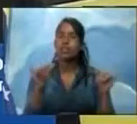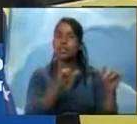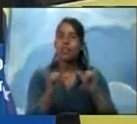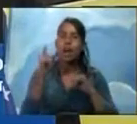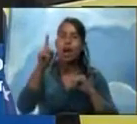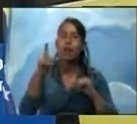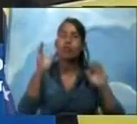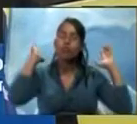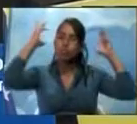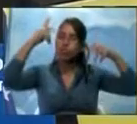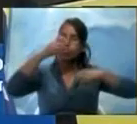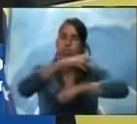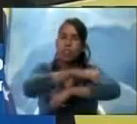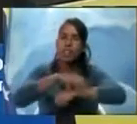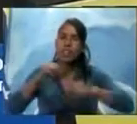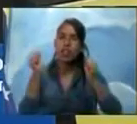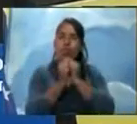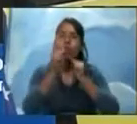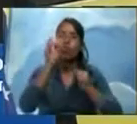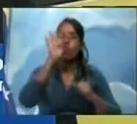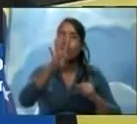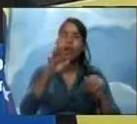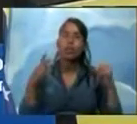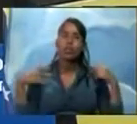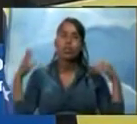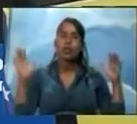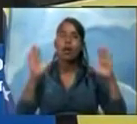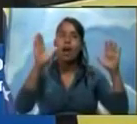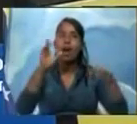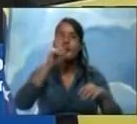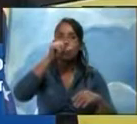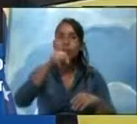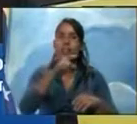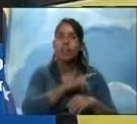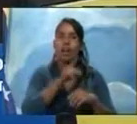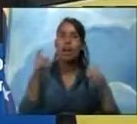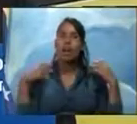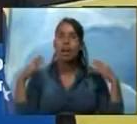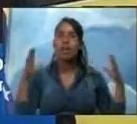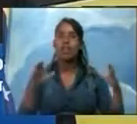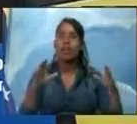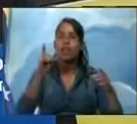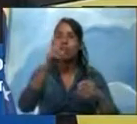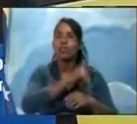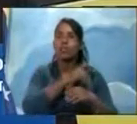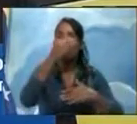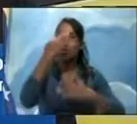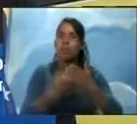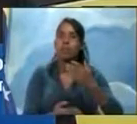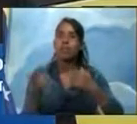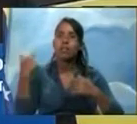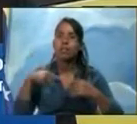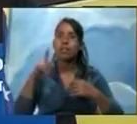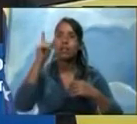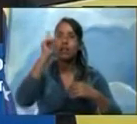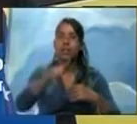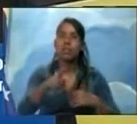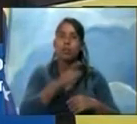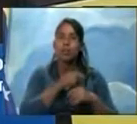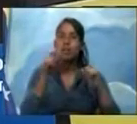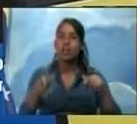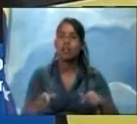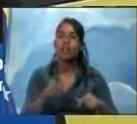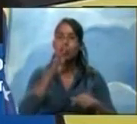un leopardo con cuatro águilas, con cuatro alas de ave en sus espaldas. Tenía también esta